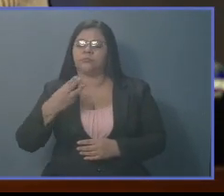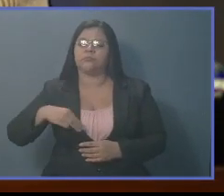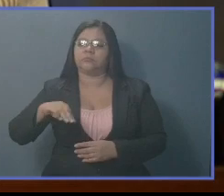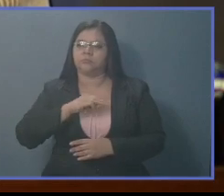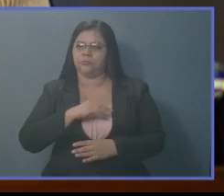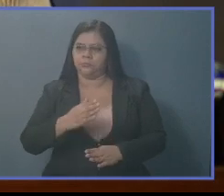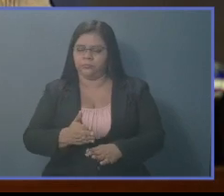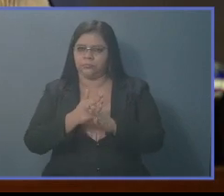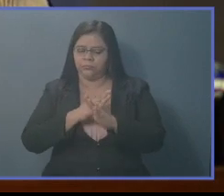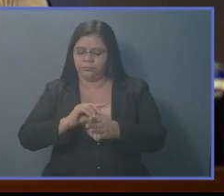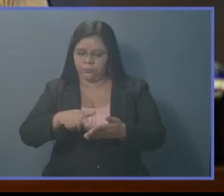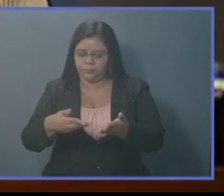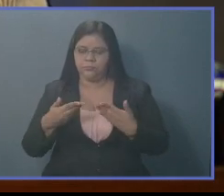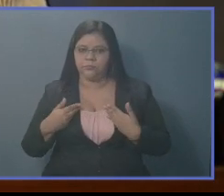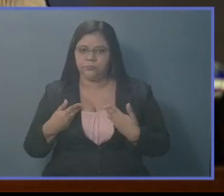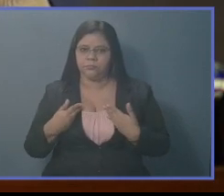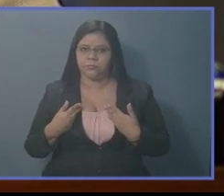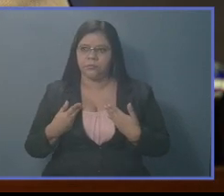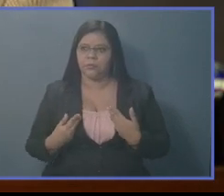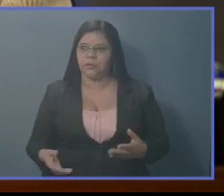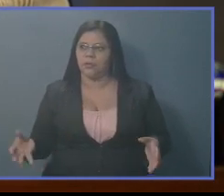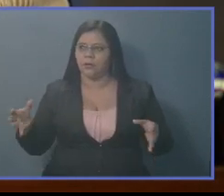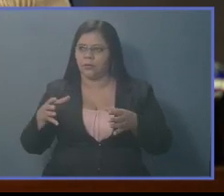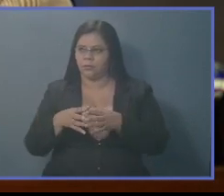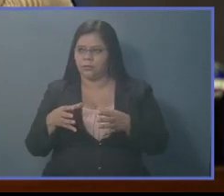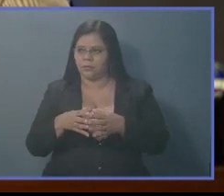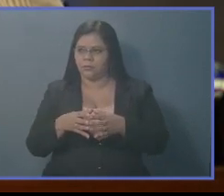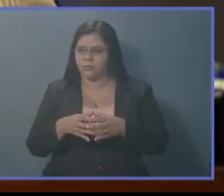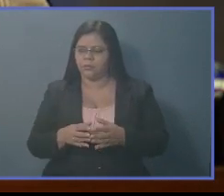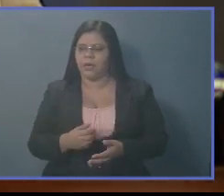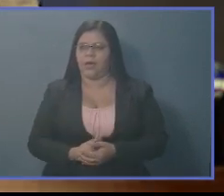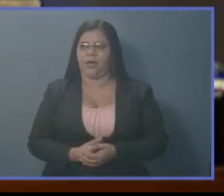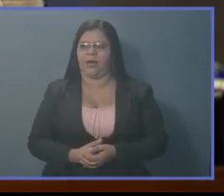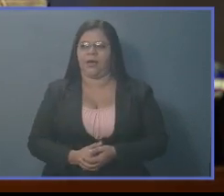Humanos. Grupos vulnerables, artículo 14.